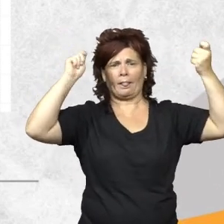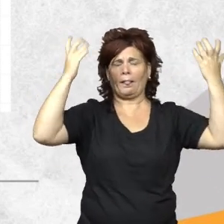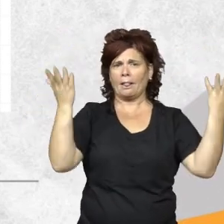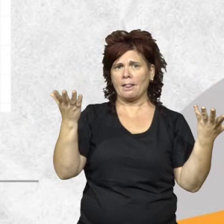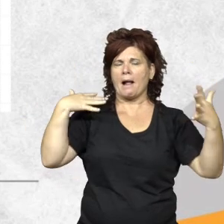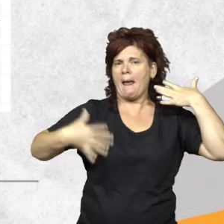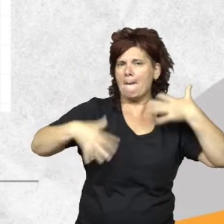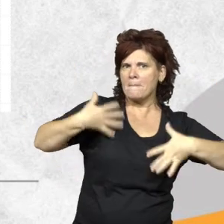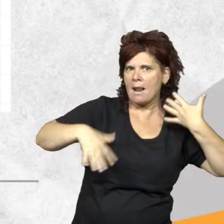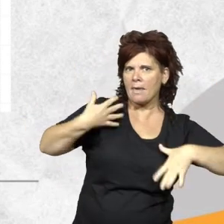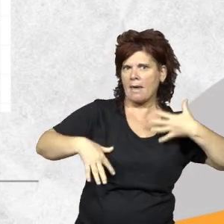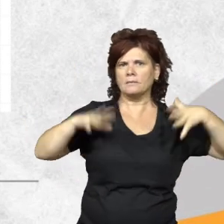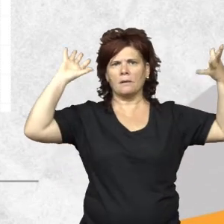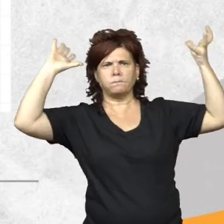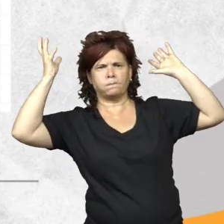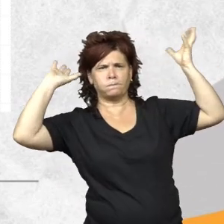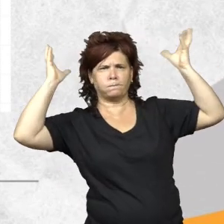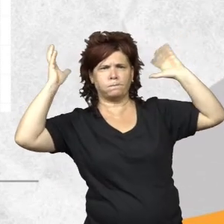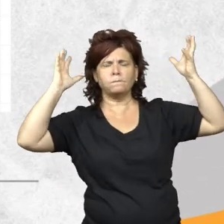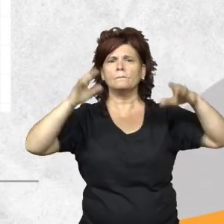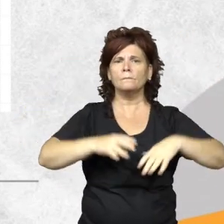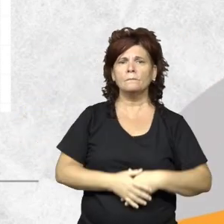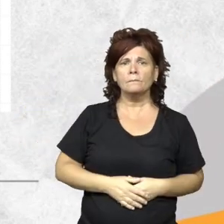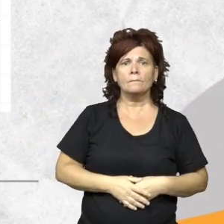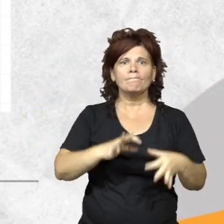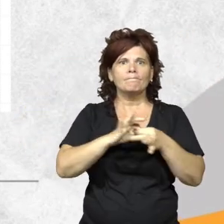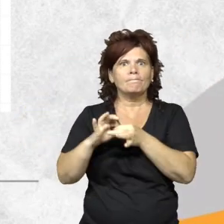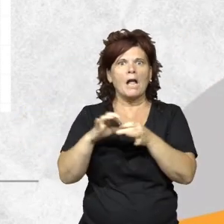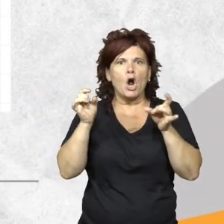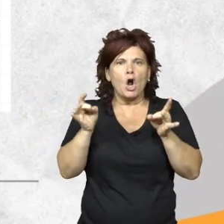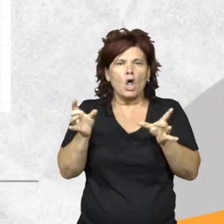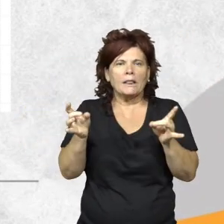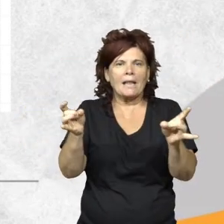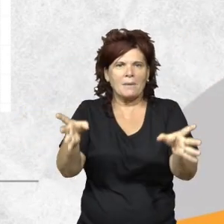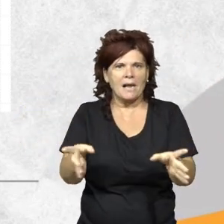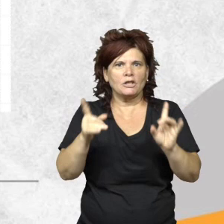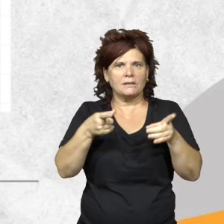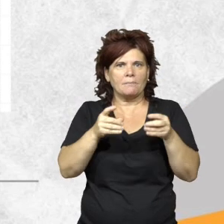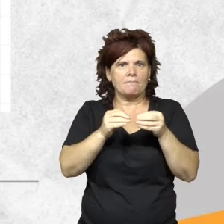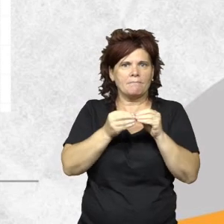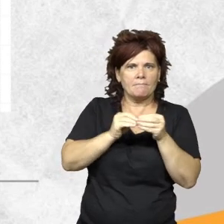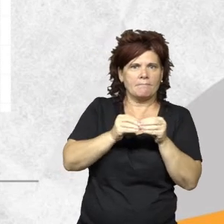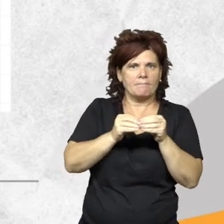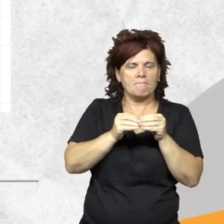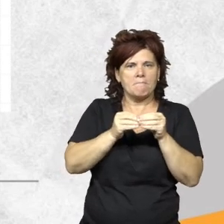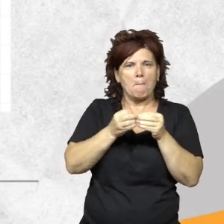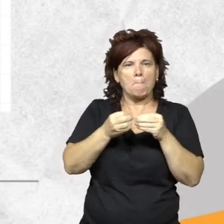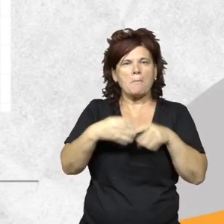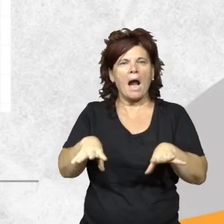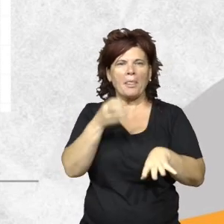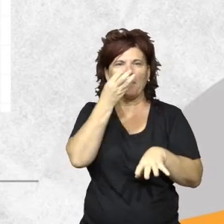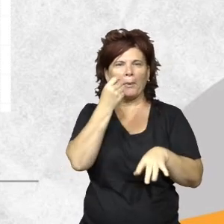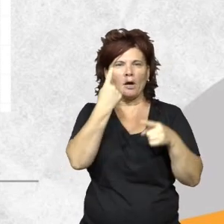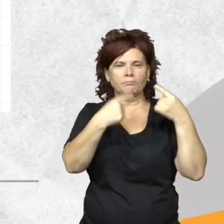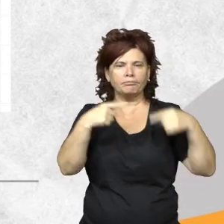climática o emergencia climática, una crisis en contaminación y una crisis de pérdida de